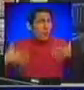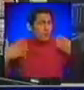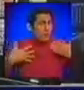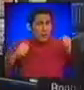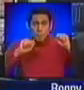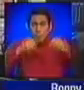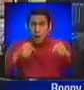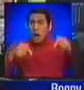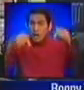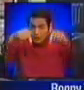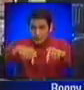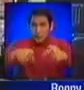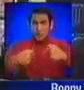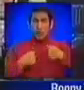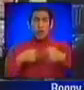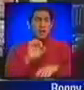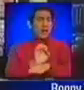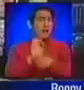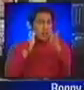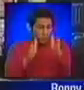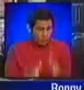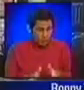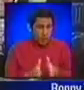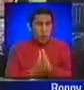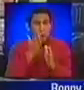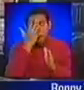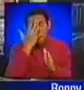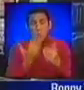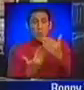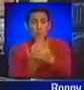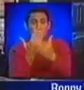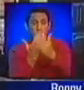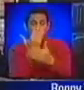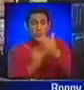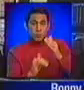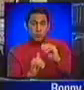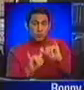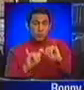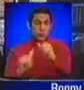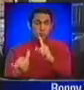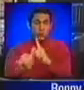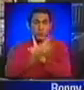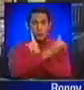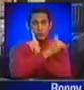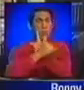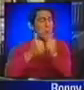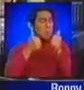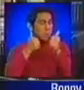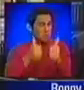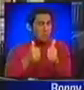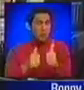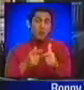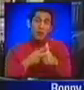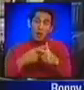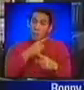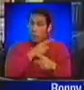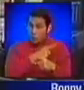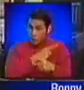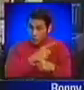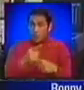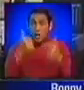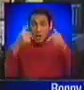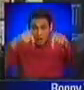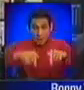más, sentirme orgulloso de ser ecuatoriano en lo que es el lanzamiento de Crisaor. Hemos venido una delegación de la provincia del Oro y esto ha sido un